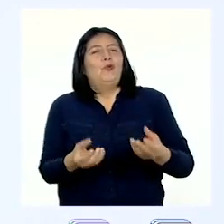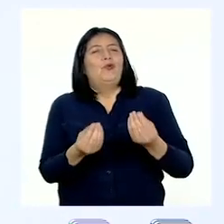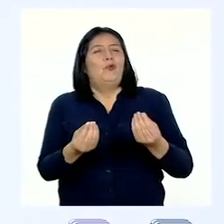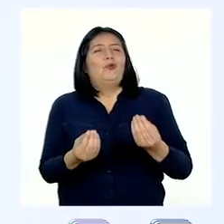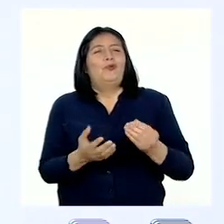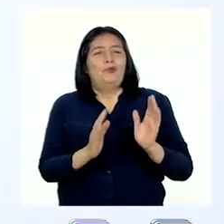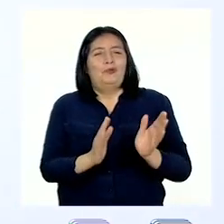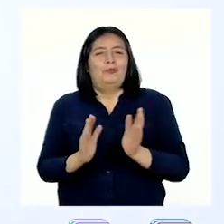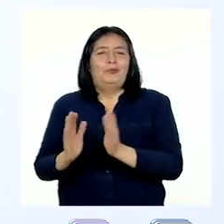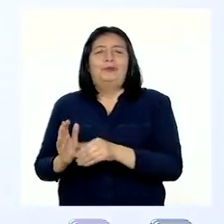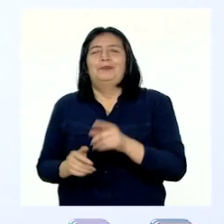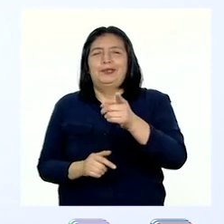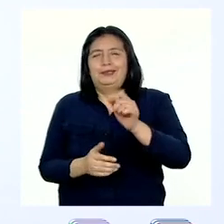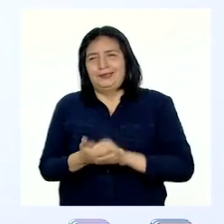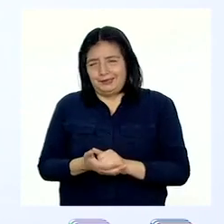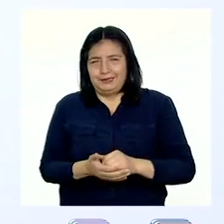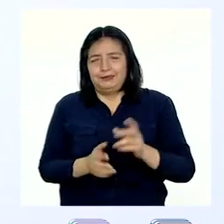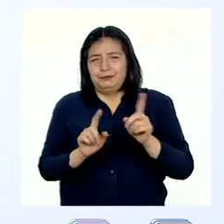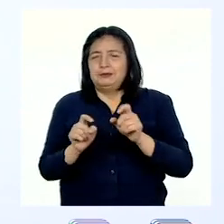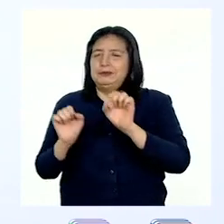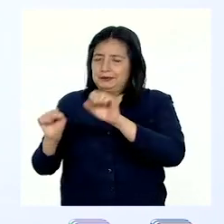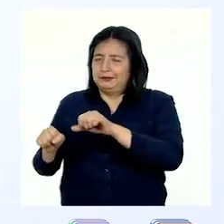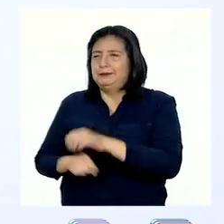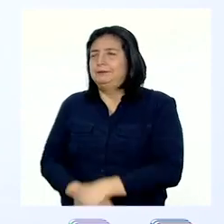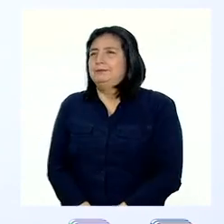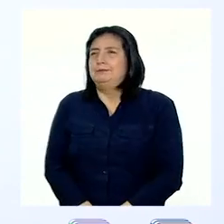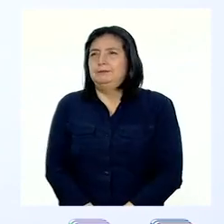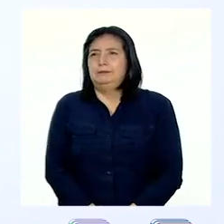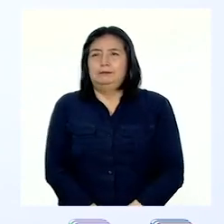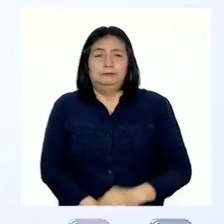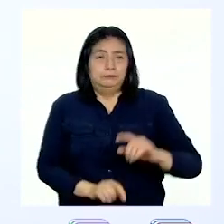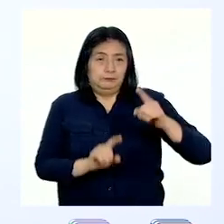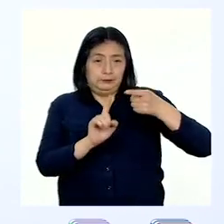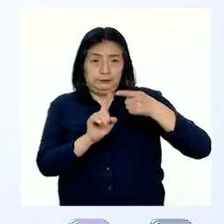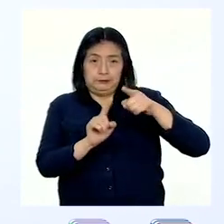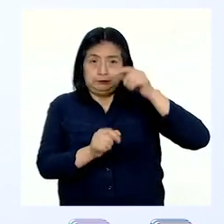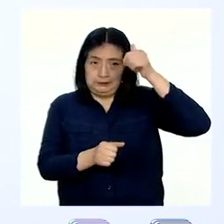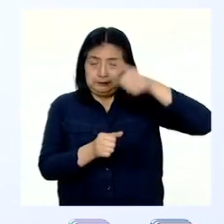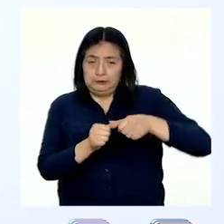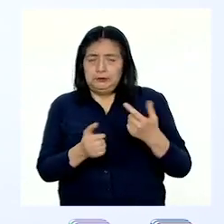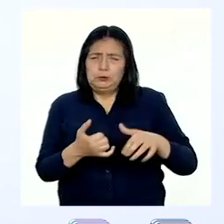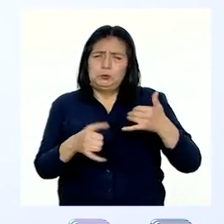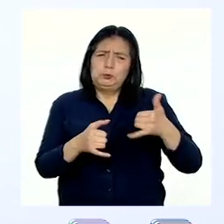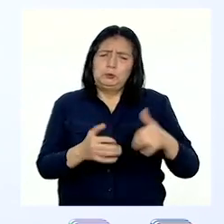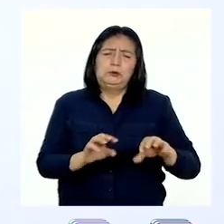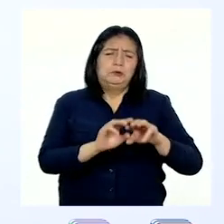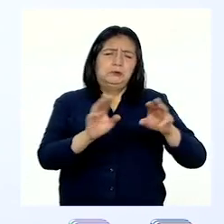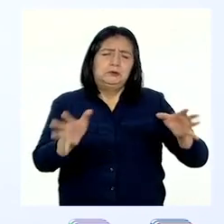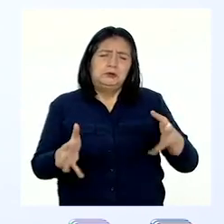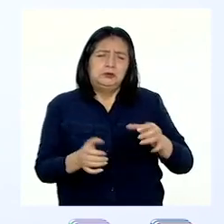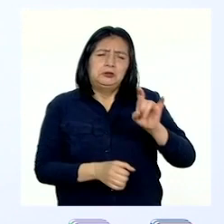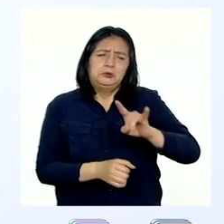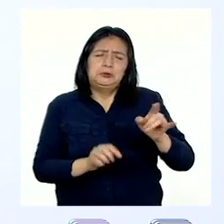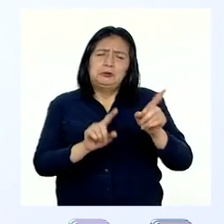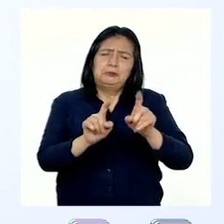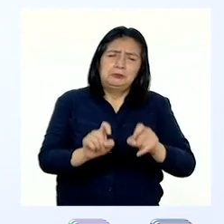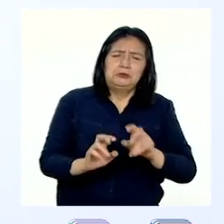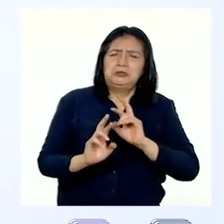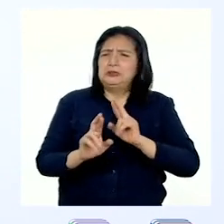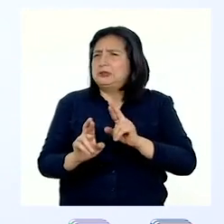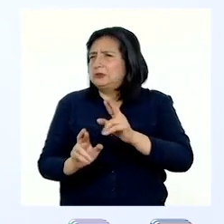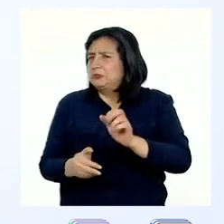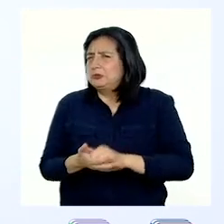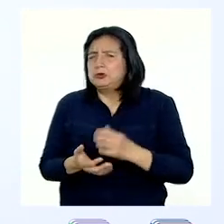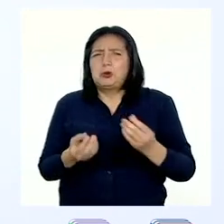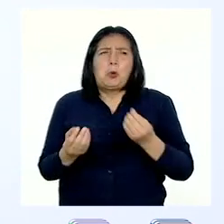las preguntas. Eso es, hagámoslo. Primero recordemos juegos de mesa donde se usen preguntas y